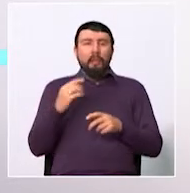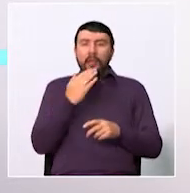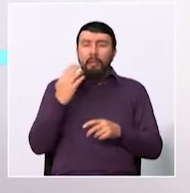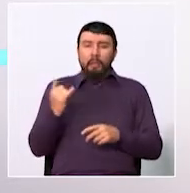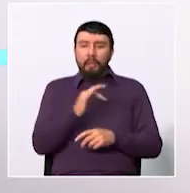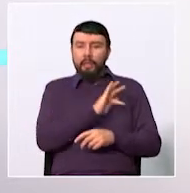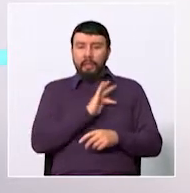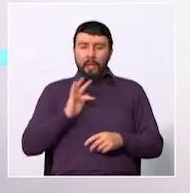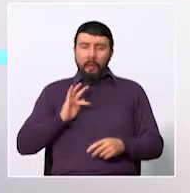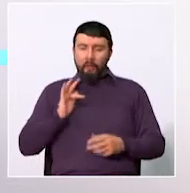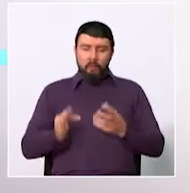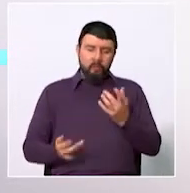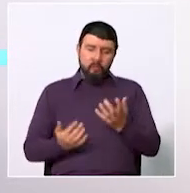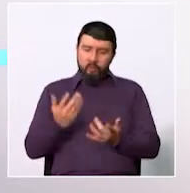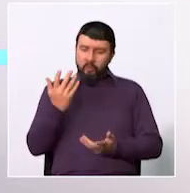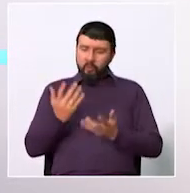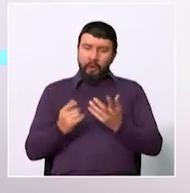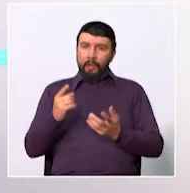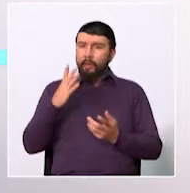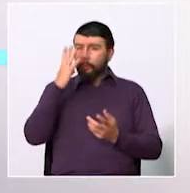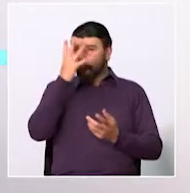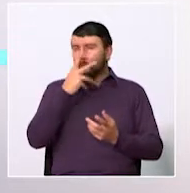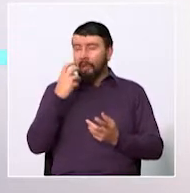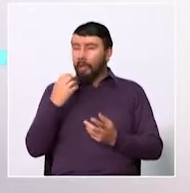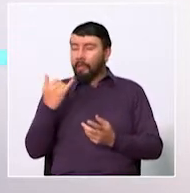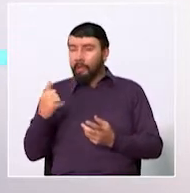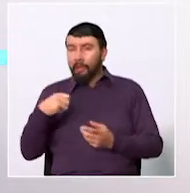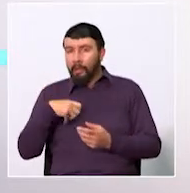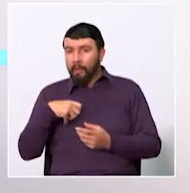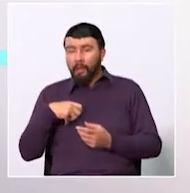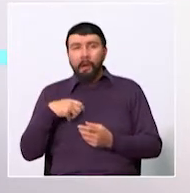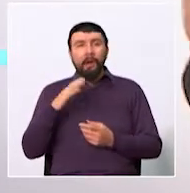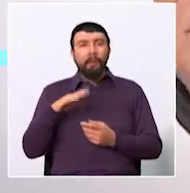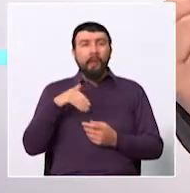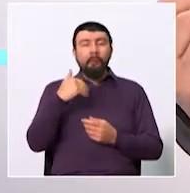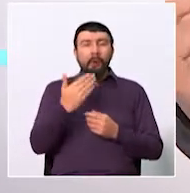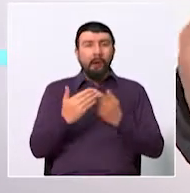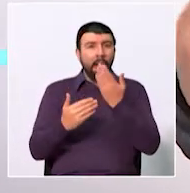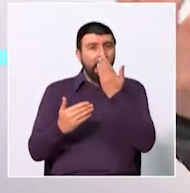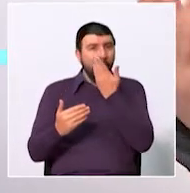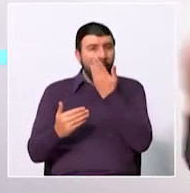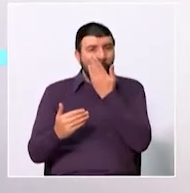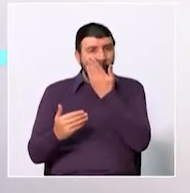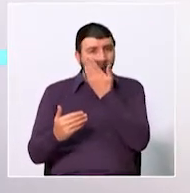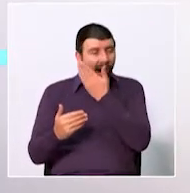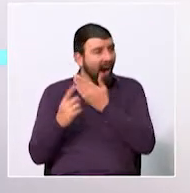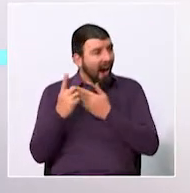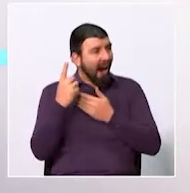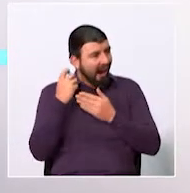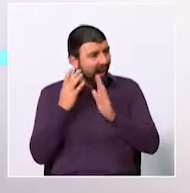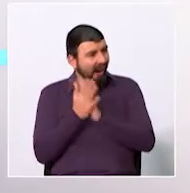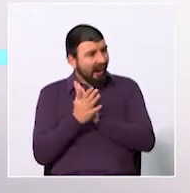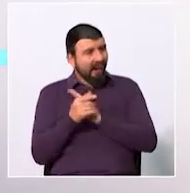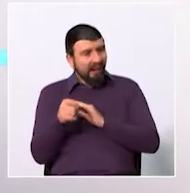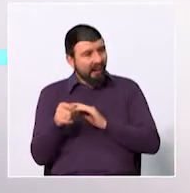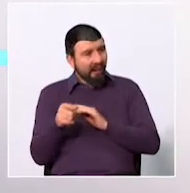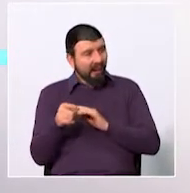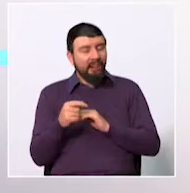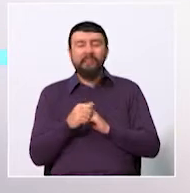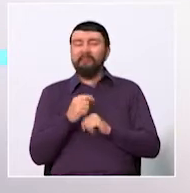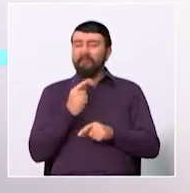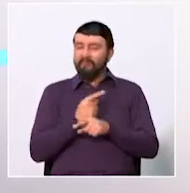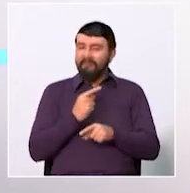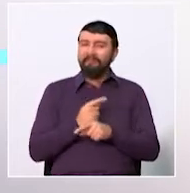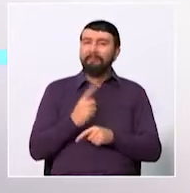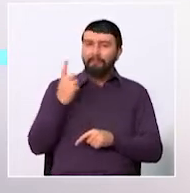muy muy bonita y luego la gente exacto la